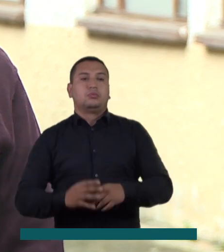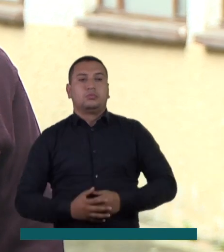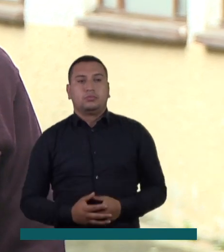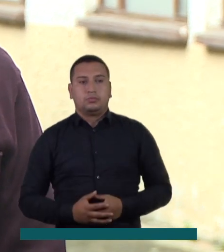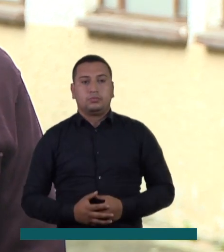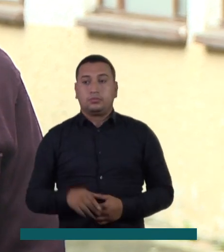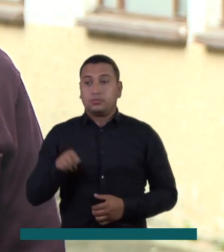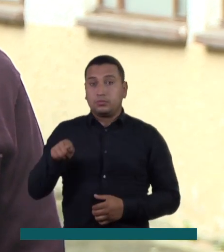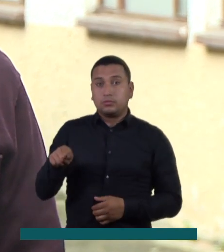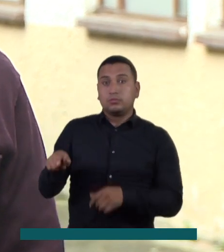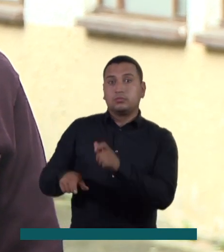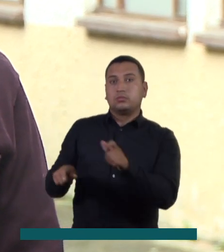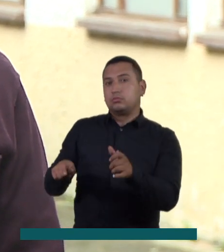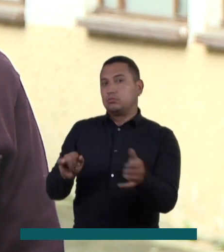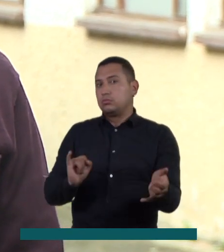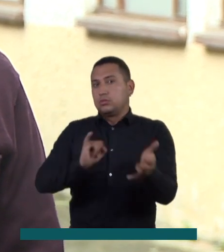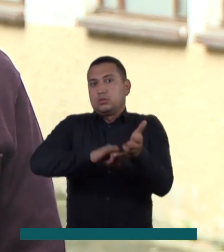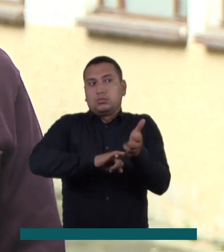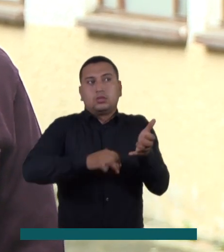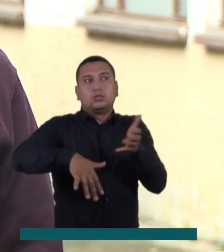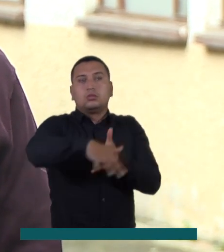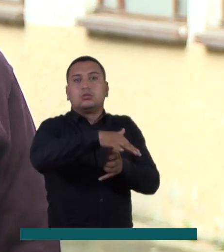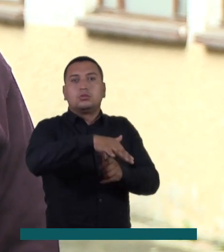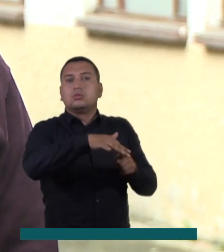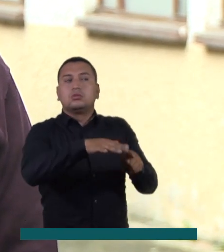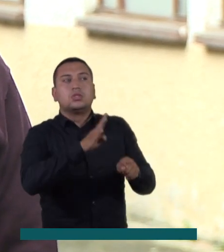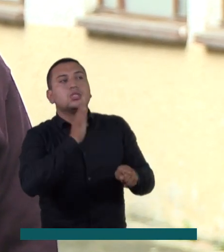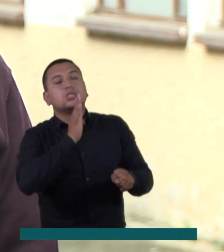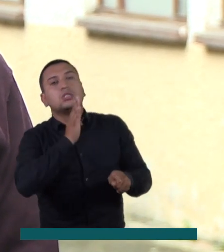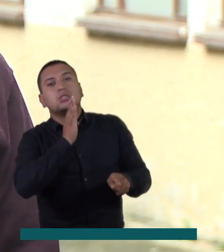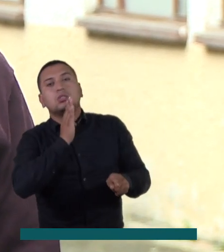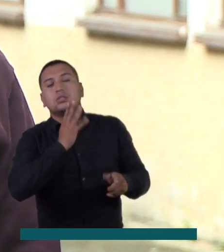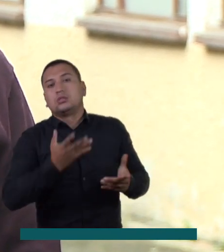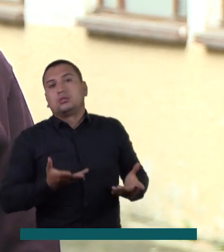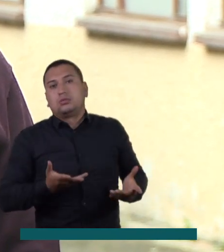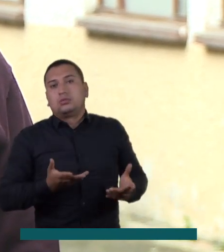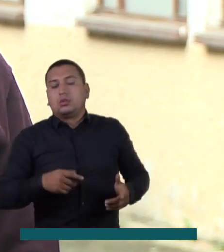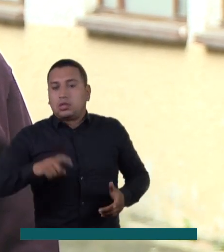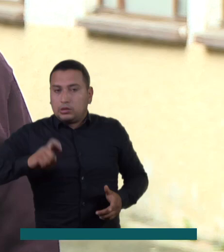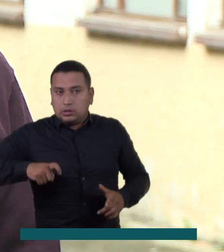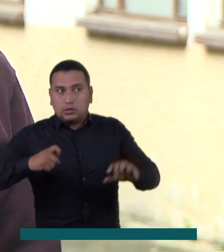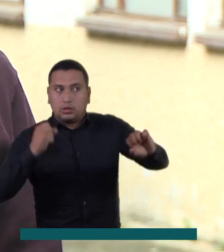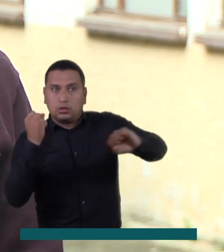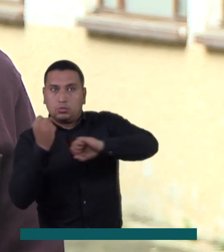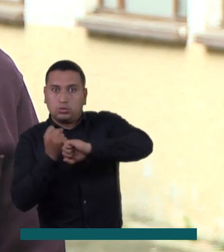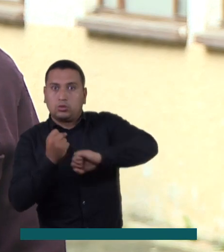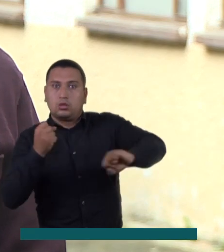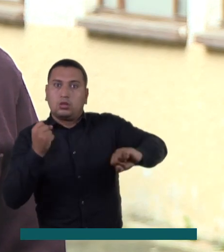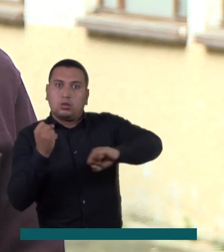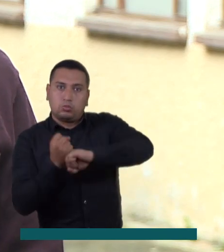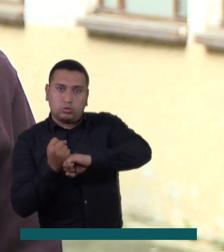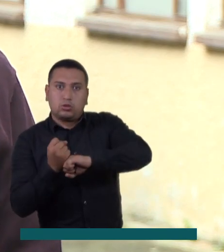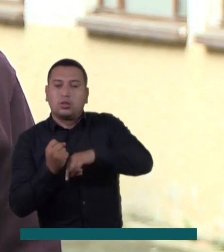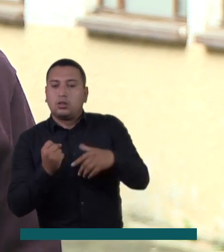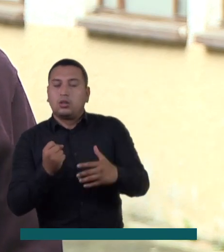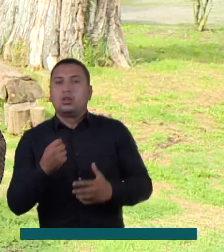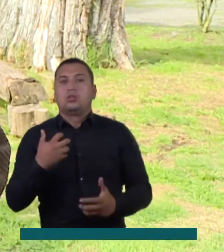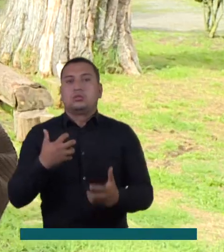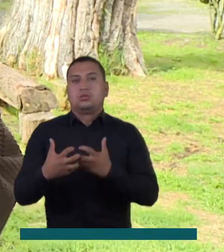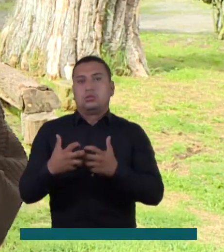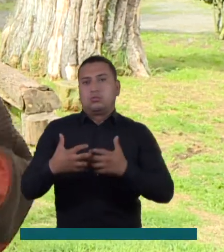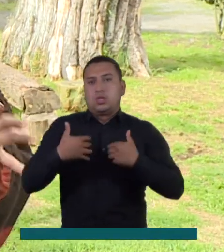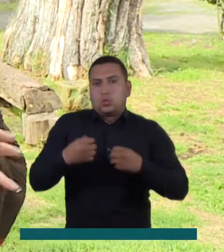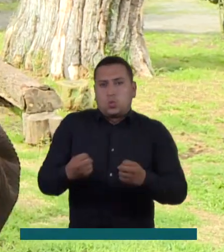generalmente son dependientes de una sociedad, son personas que necesitan de los apoyos que brinda el sistema de salud.